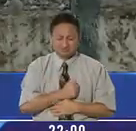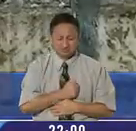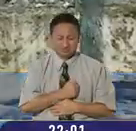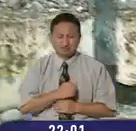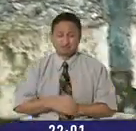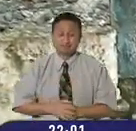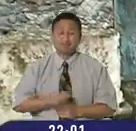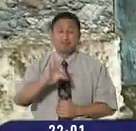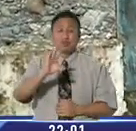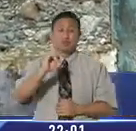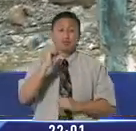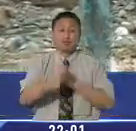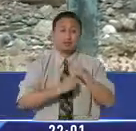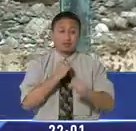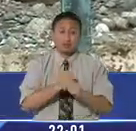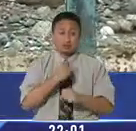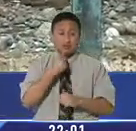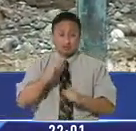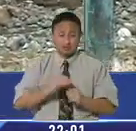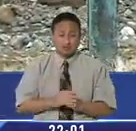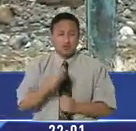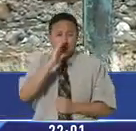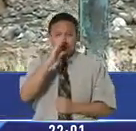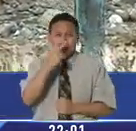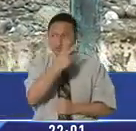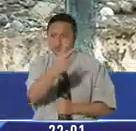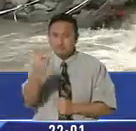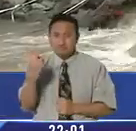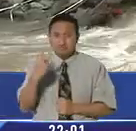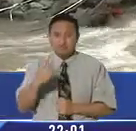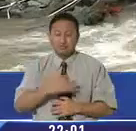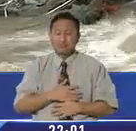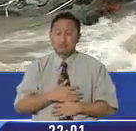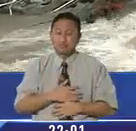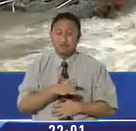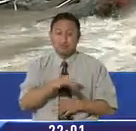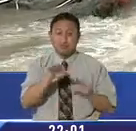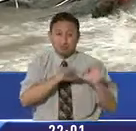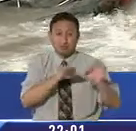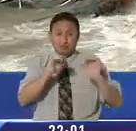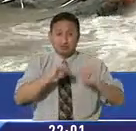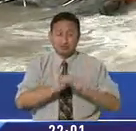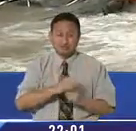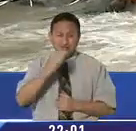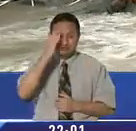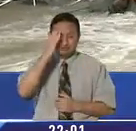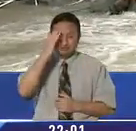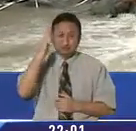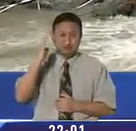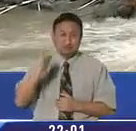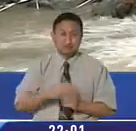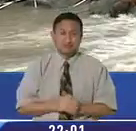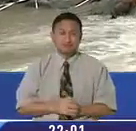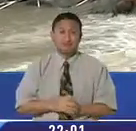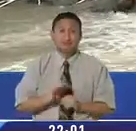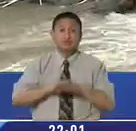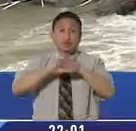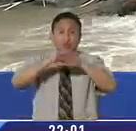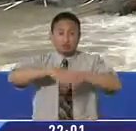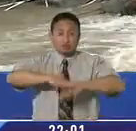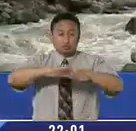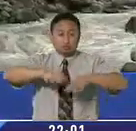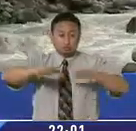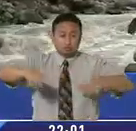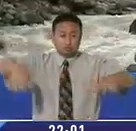A sus 90 años afirma que jamás vio algo parecido. Lo describe como una pesadilla. La creciente del río San Pablo